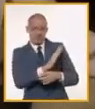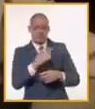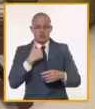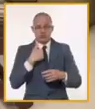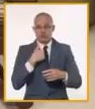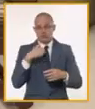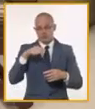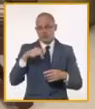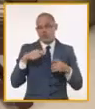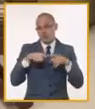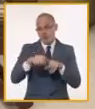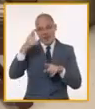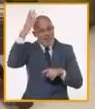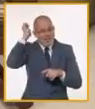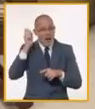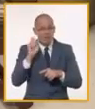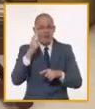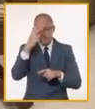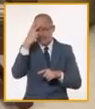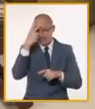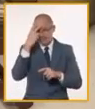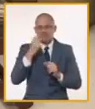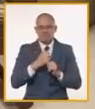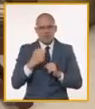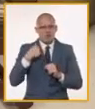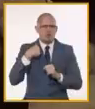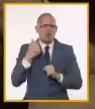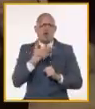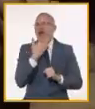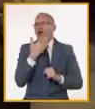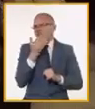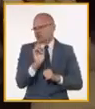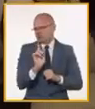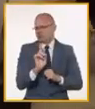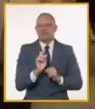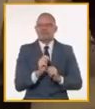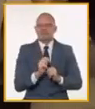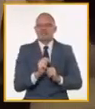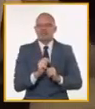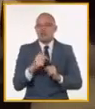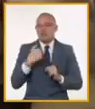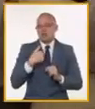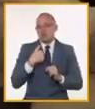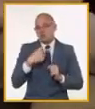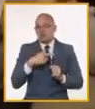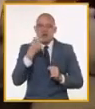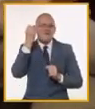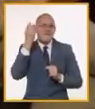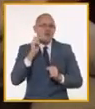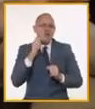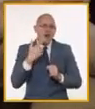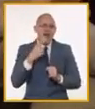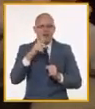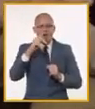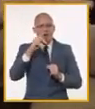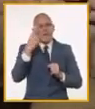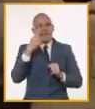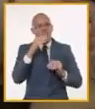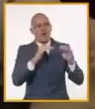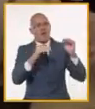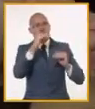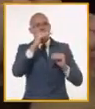estaba inventado. ¿En qué sentido? Sí, en el sentido de poner un hospital, después de poner un escalón aquí, después de poner otro escalón en la